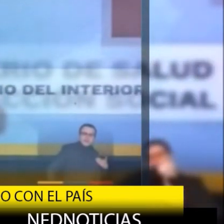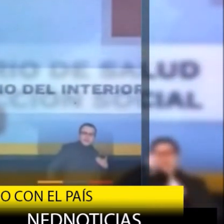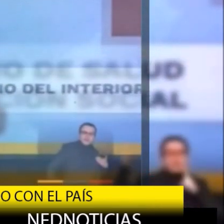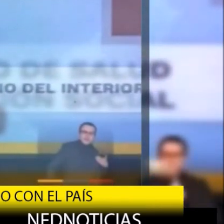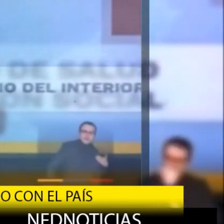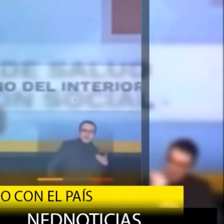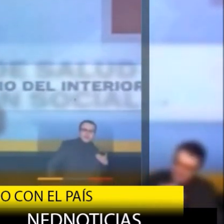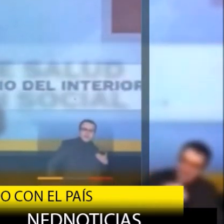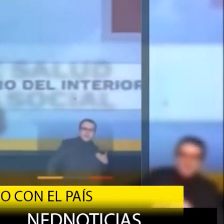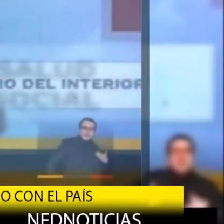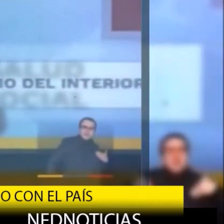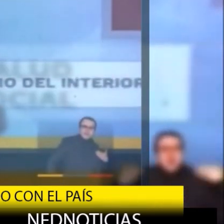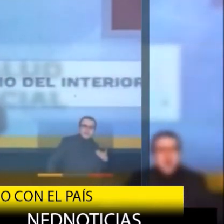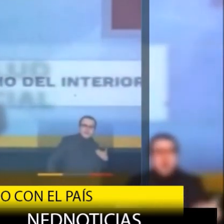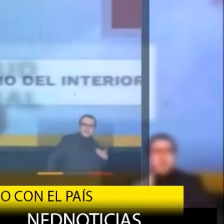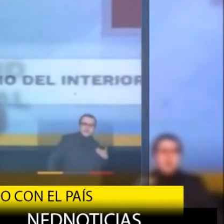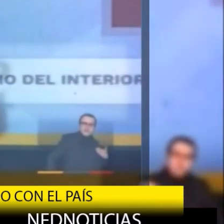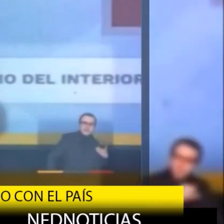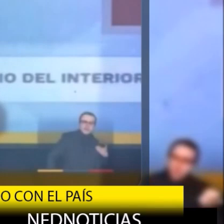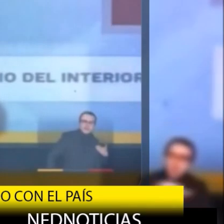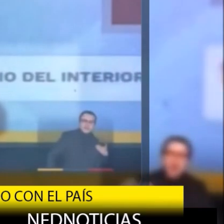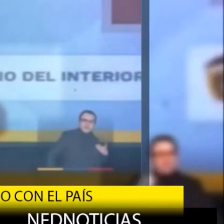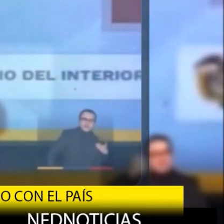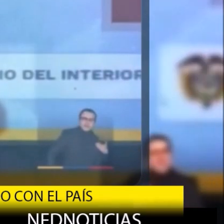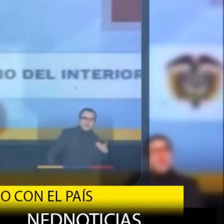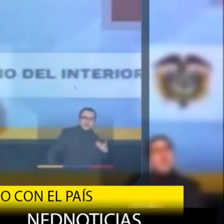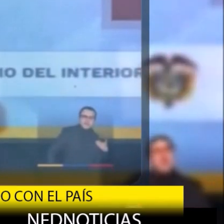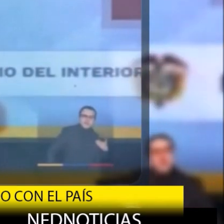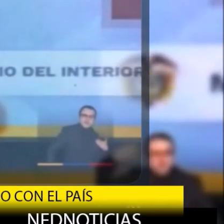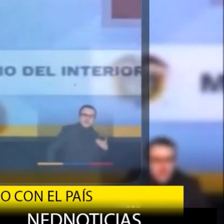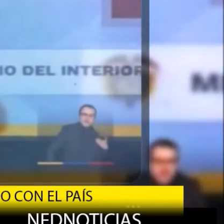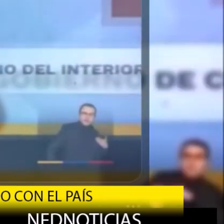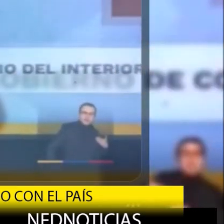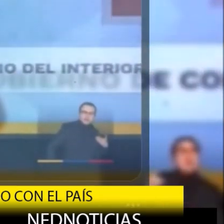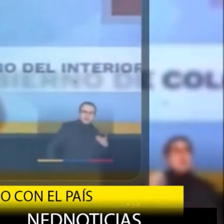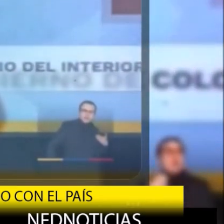acompañaran allá en el Palacio de Nariño